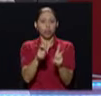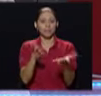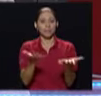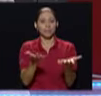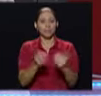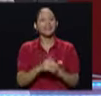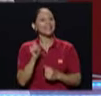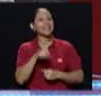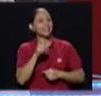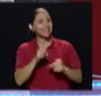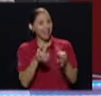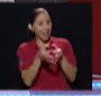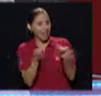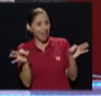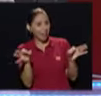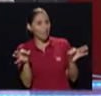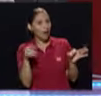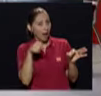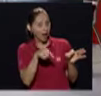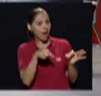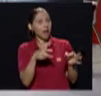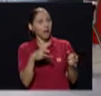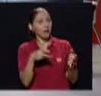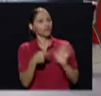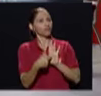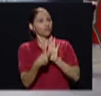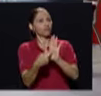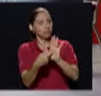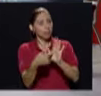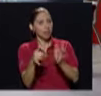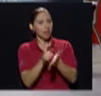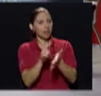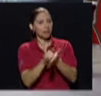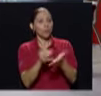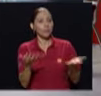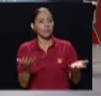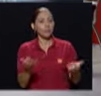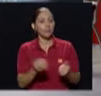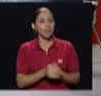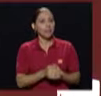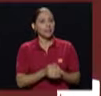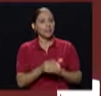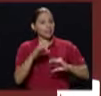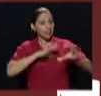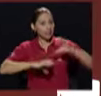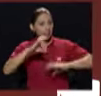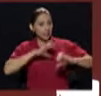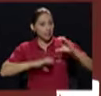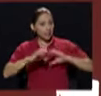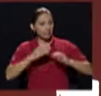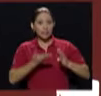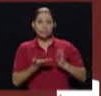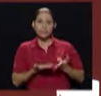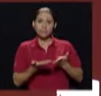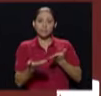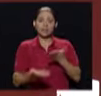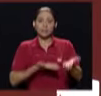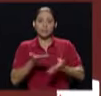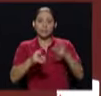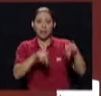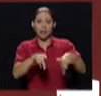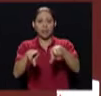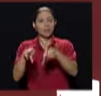hecho, el lema habla un poco de eso, ¿verdad? De que la ciencia esté al servicio de la